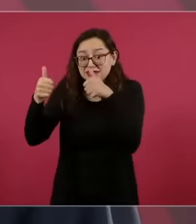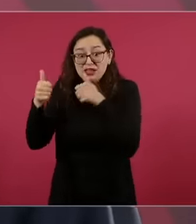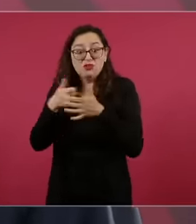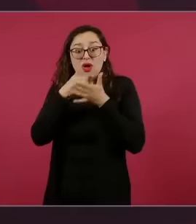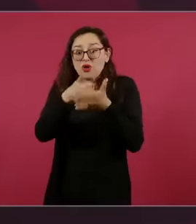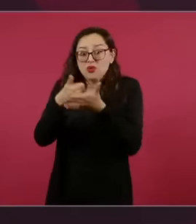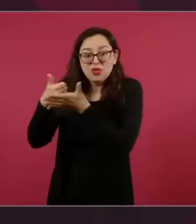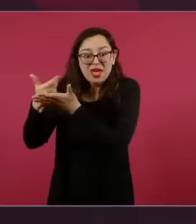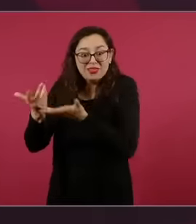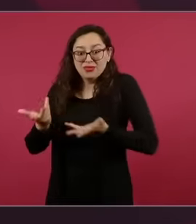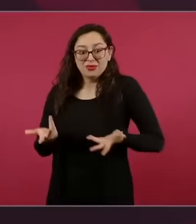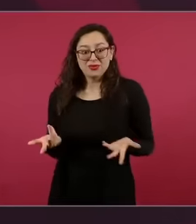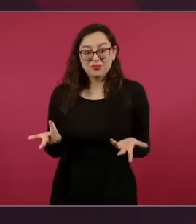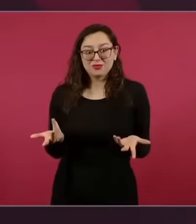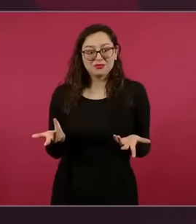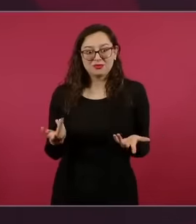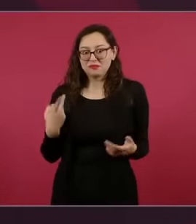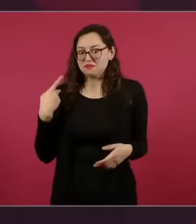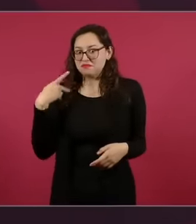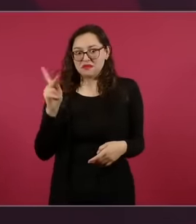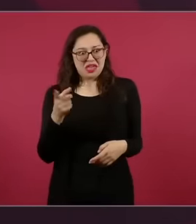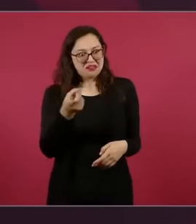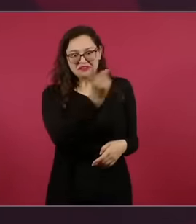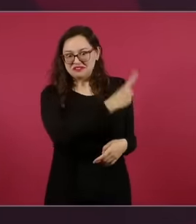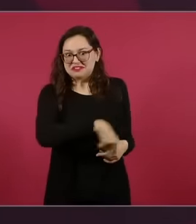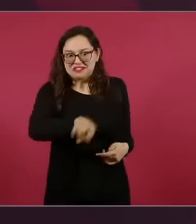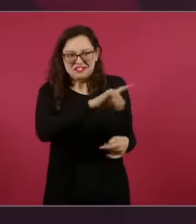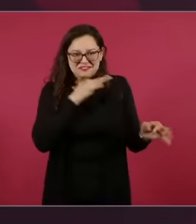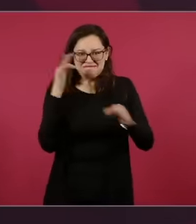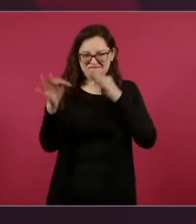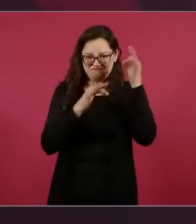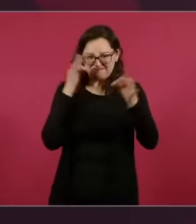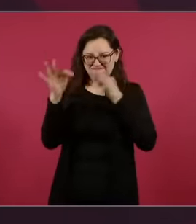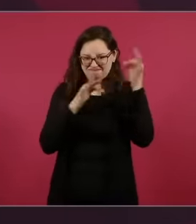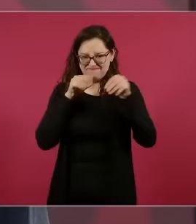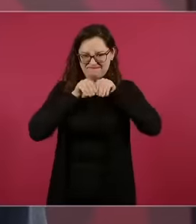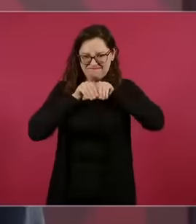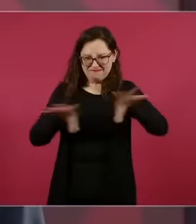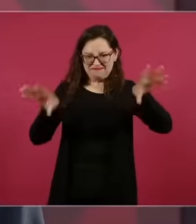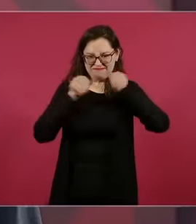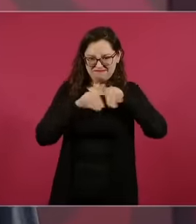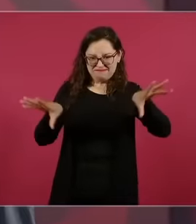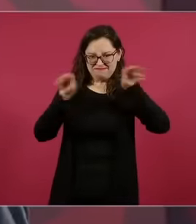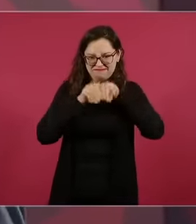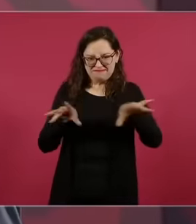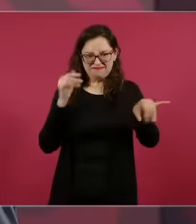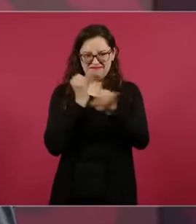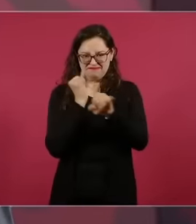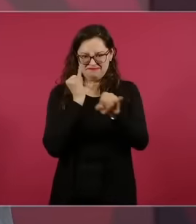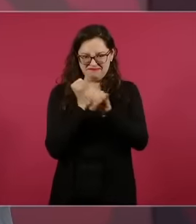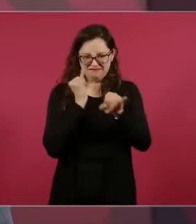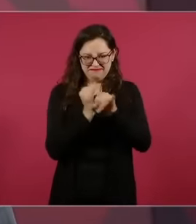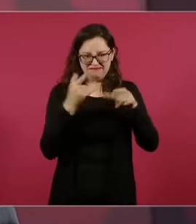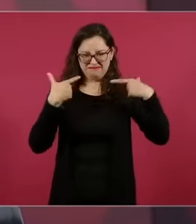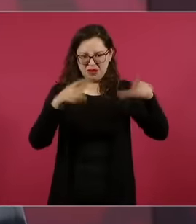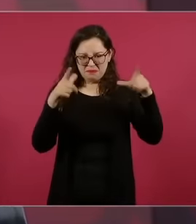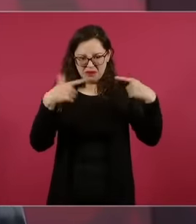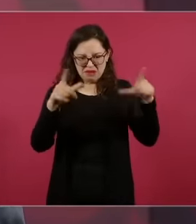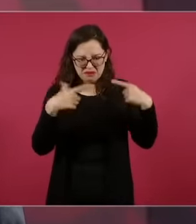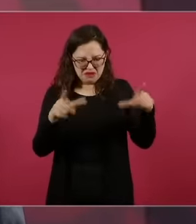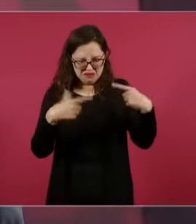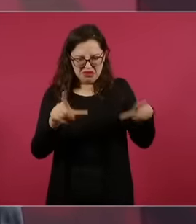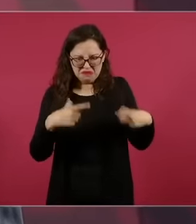atendiéndolos. Pero todos los de las redes, todos, puro